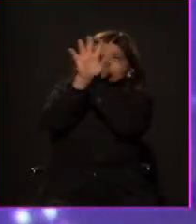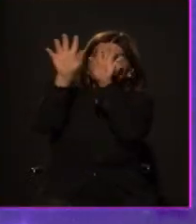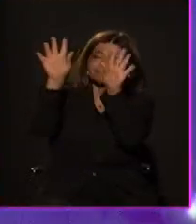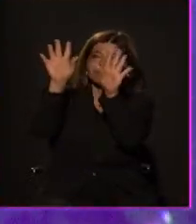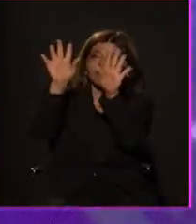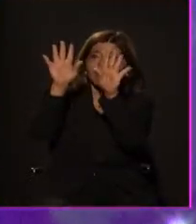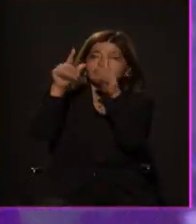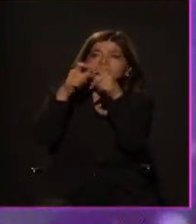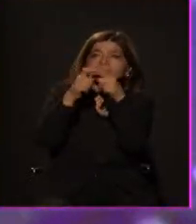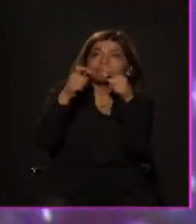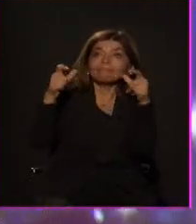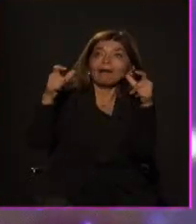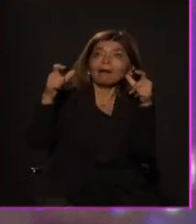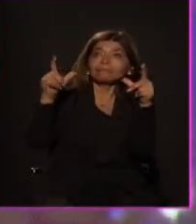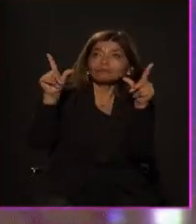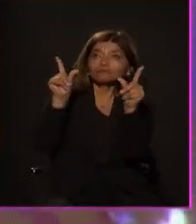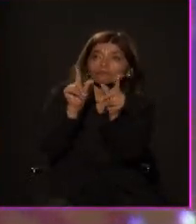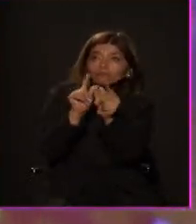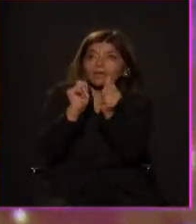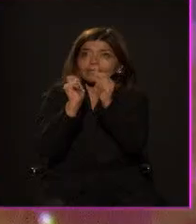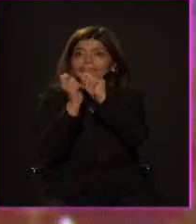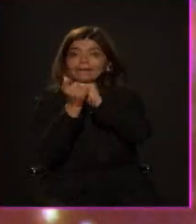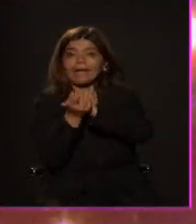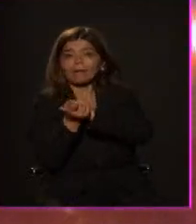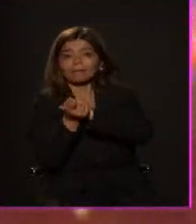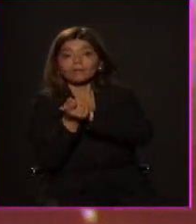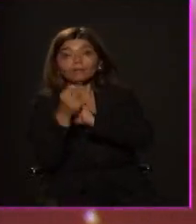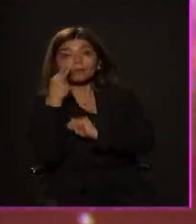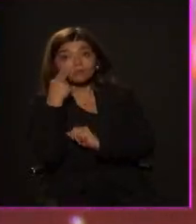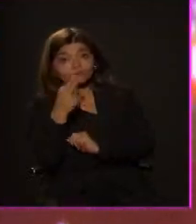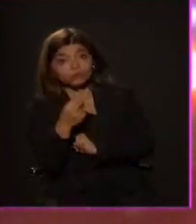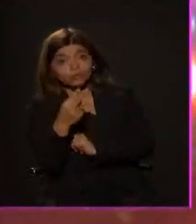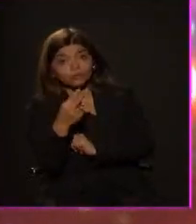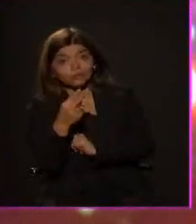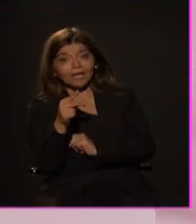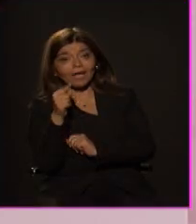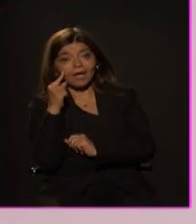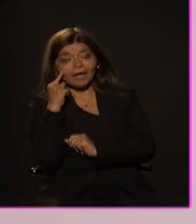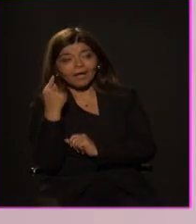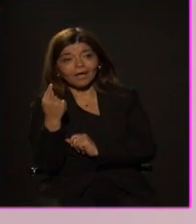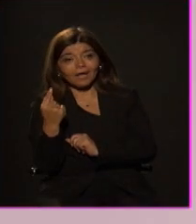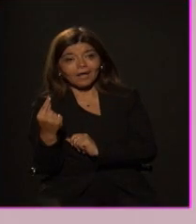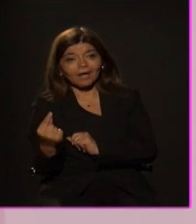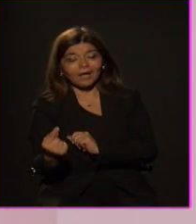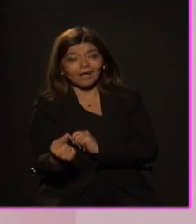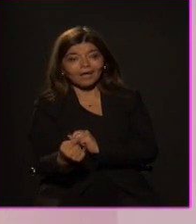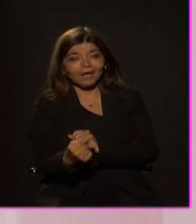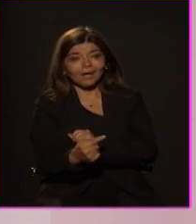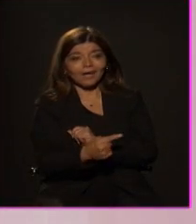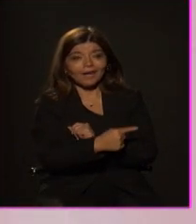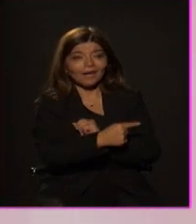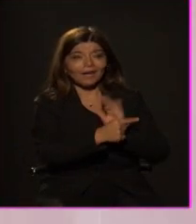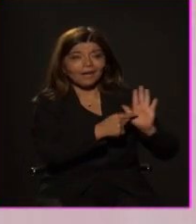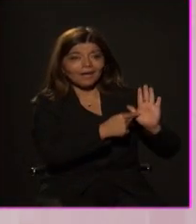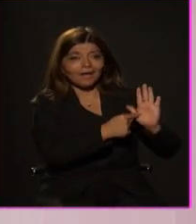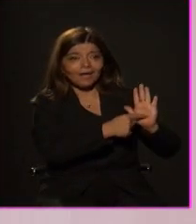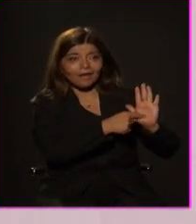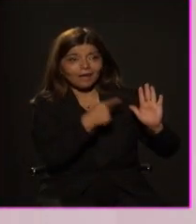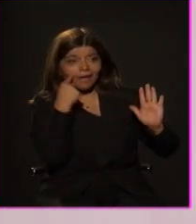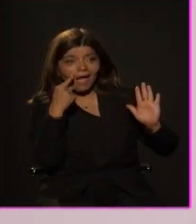aumentar el tamaño de la imagen y, no sé si algunos podrán notar, pero abajo a la derecha se ve algo que no debería estar